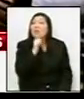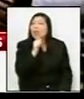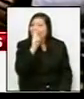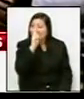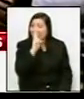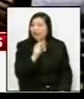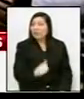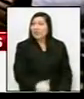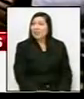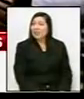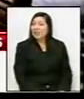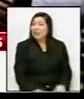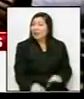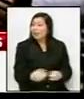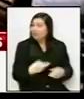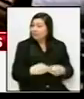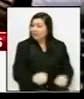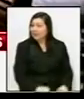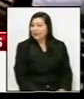grave.